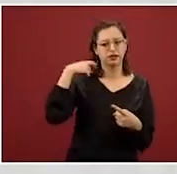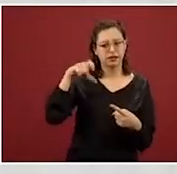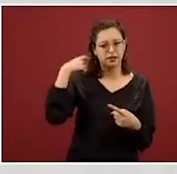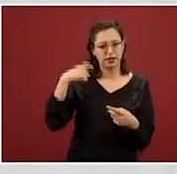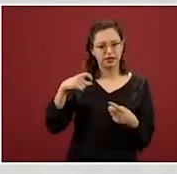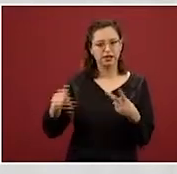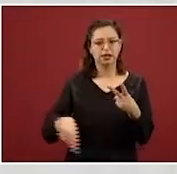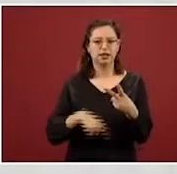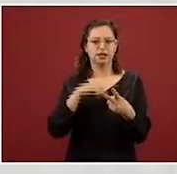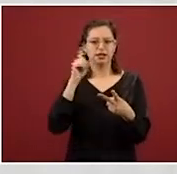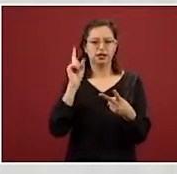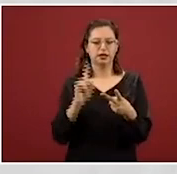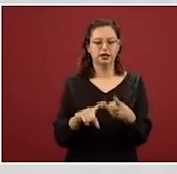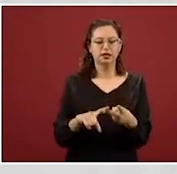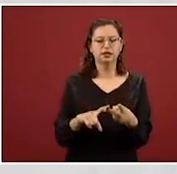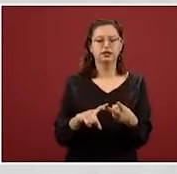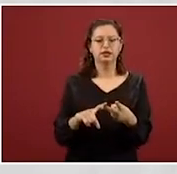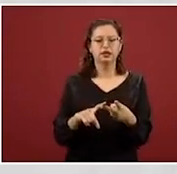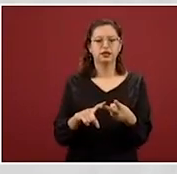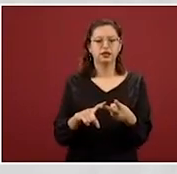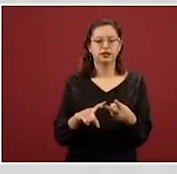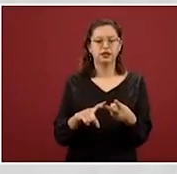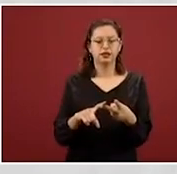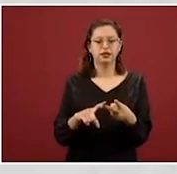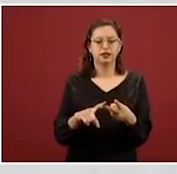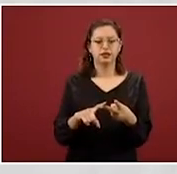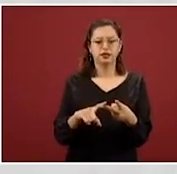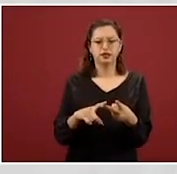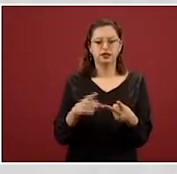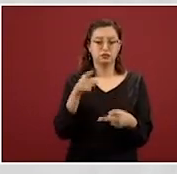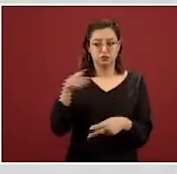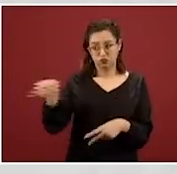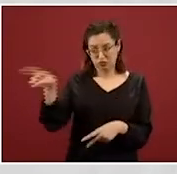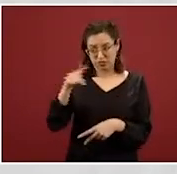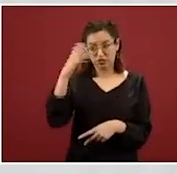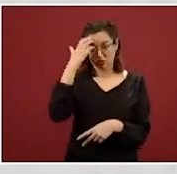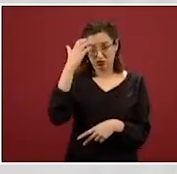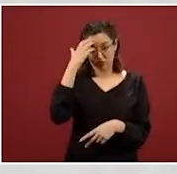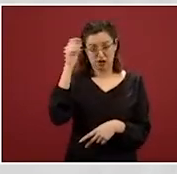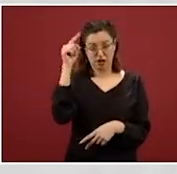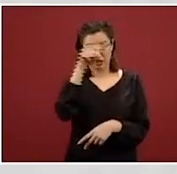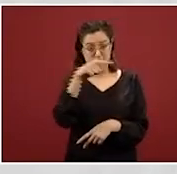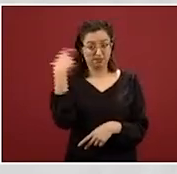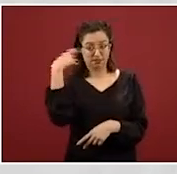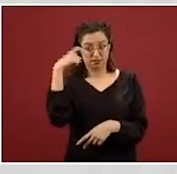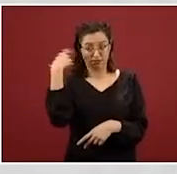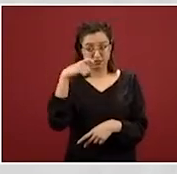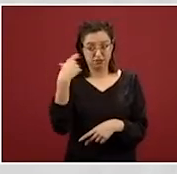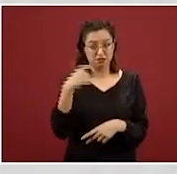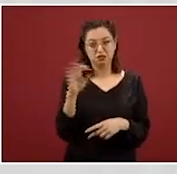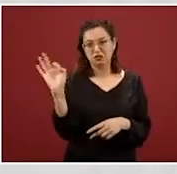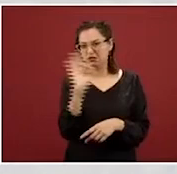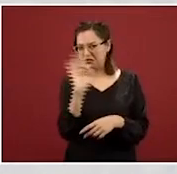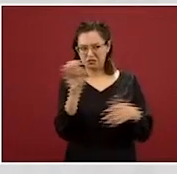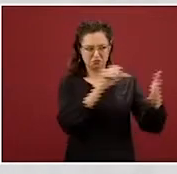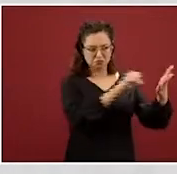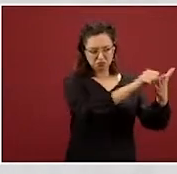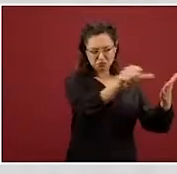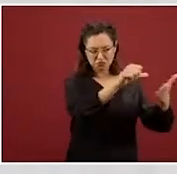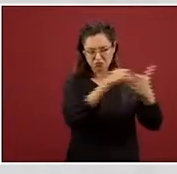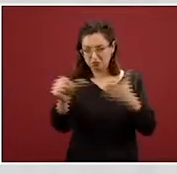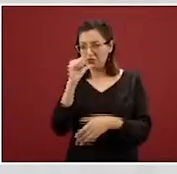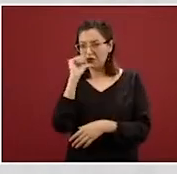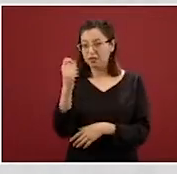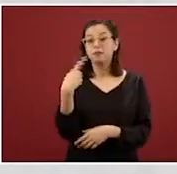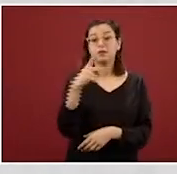Anillo Vial, Fray Junípero, Serra, para que los consumidores en Querétaro tomen en cuenta que aunque no vean inmovilizadas las bombas,